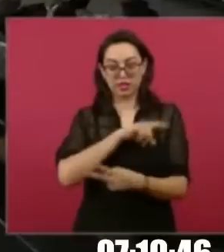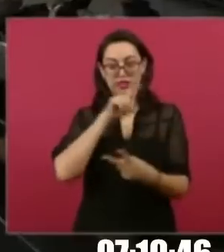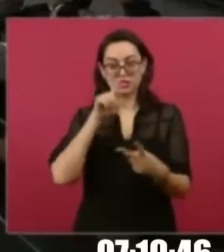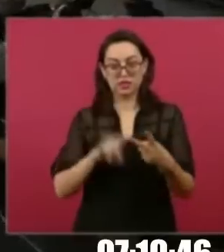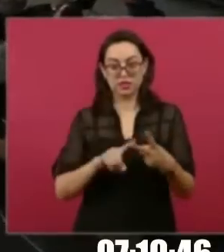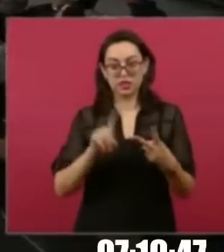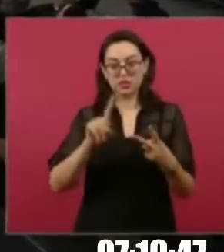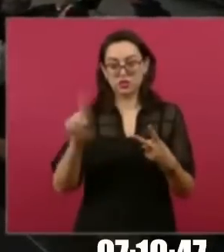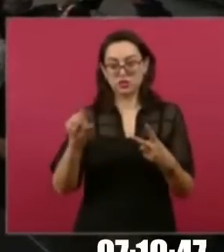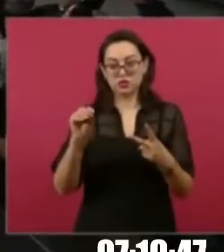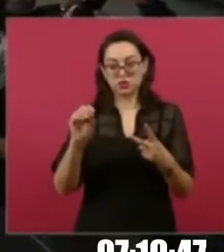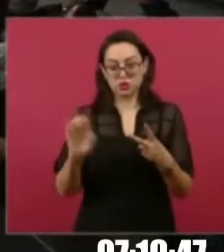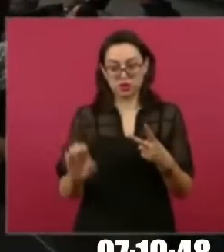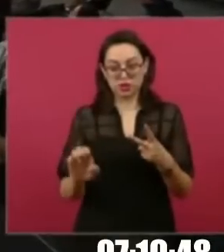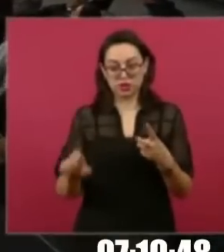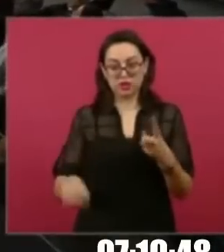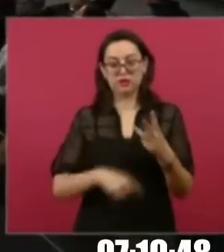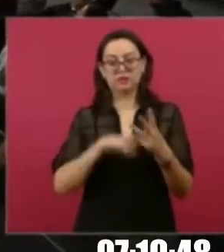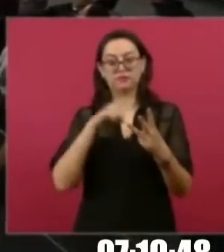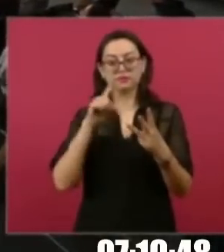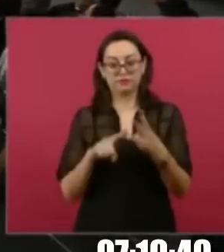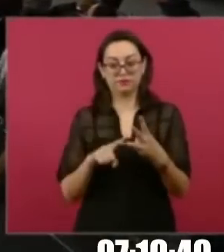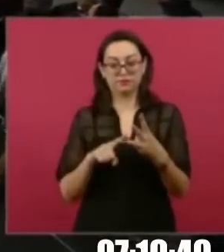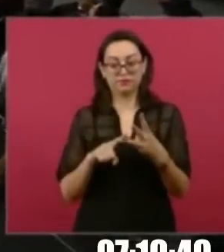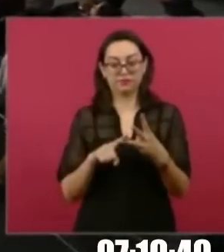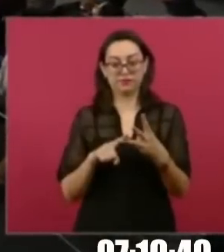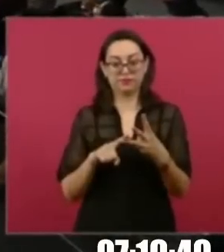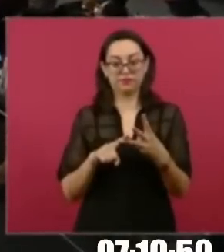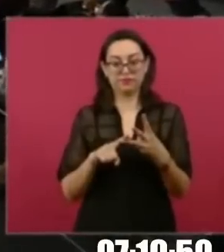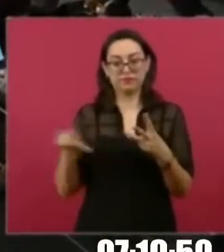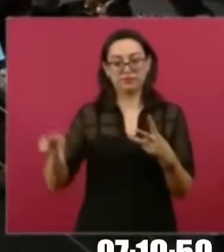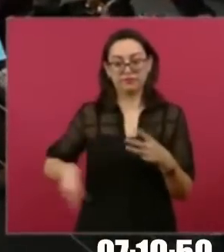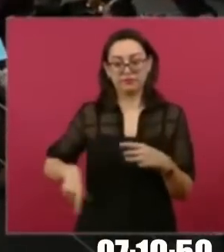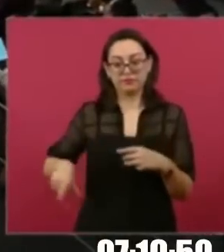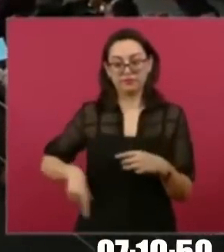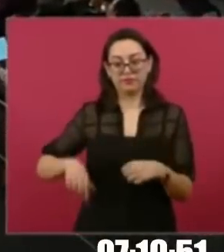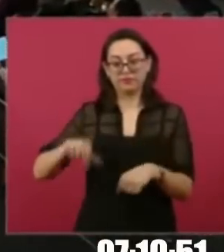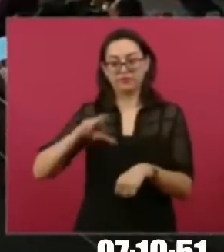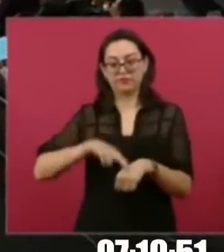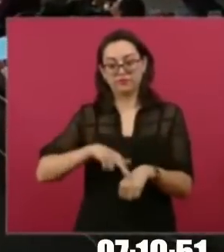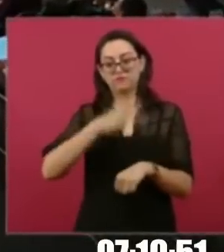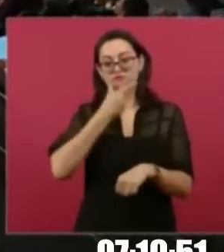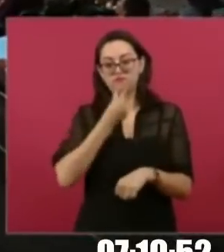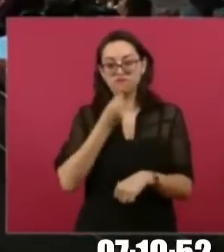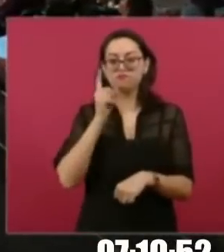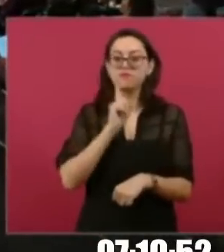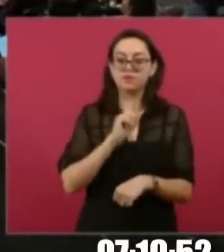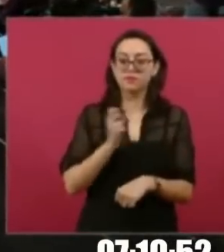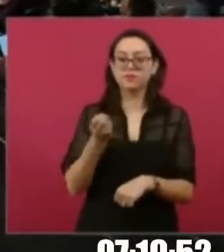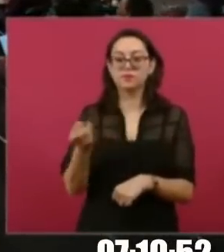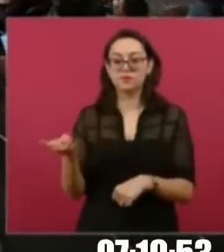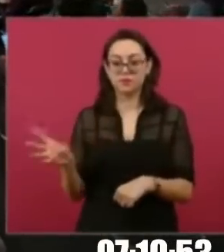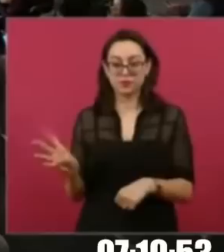Zoé y posteriormente de los gobernadores las gobernadoras